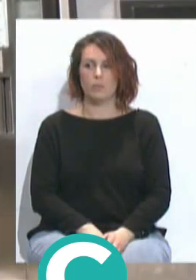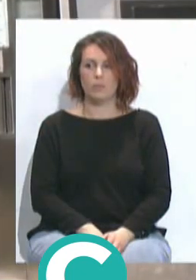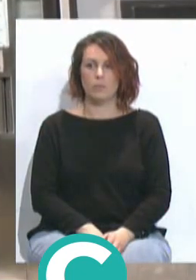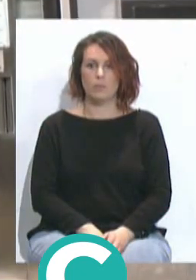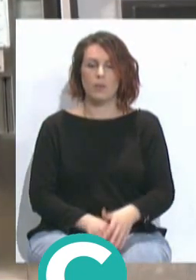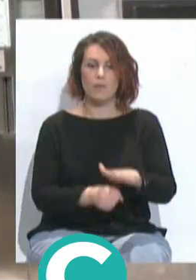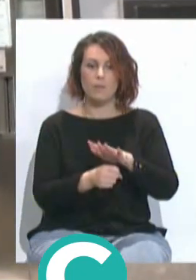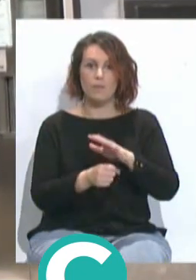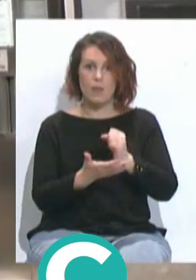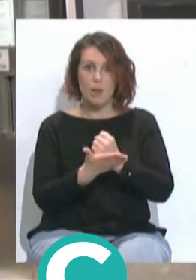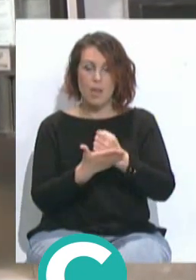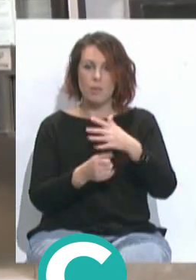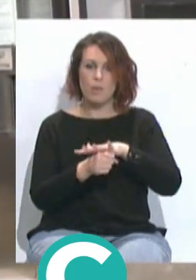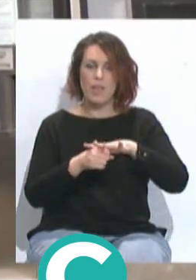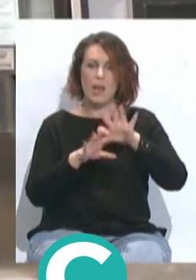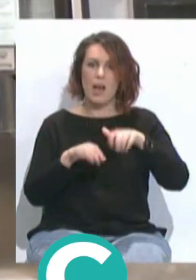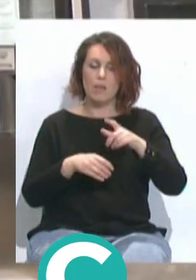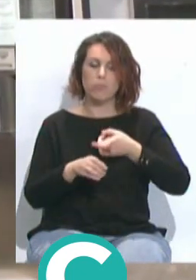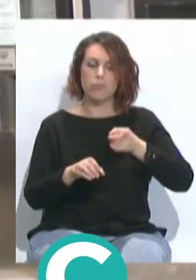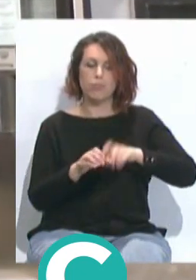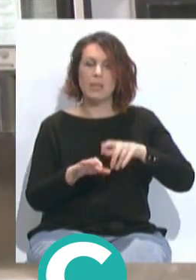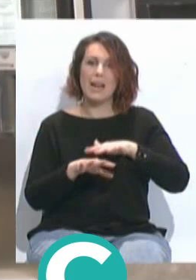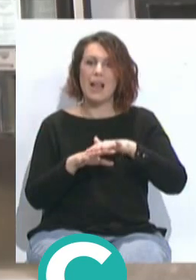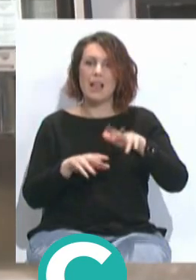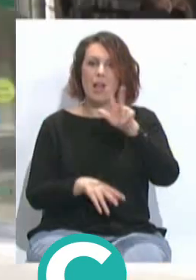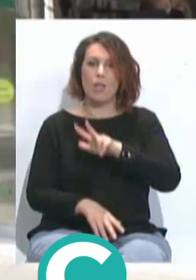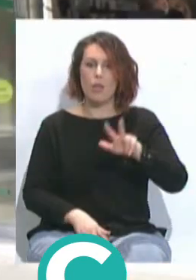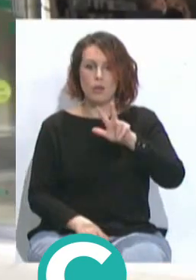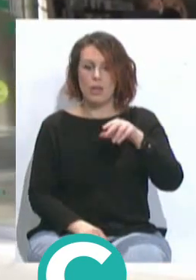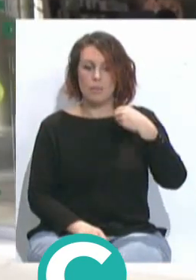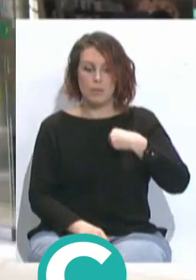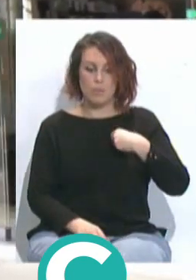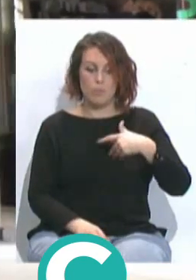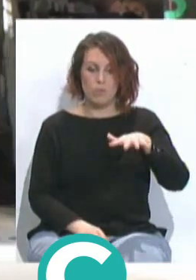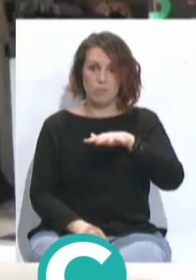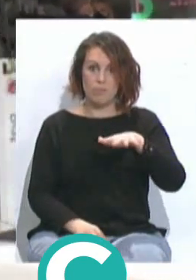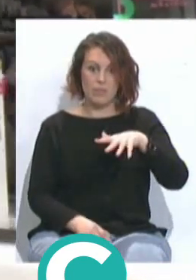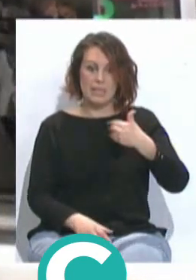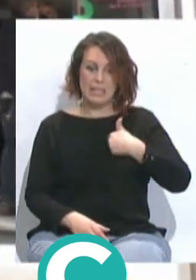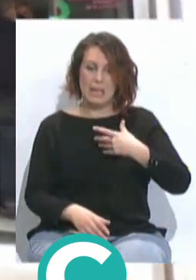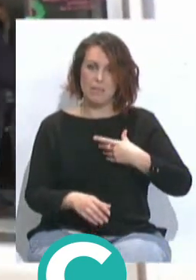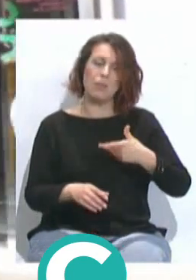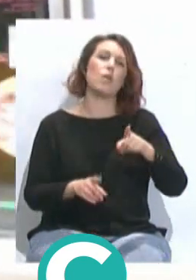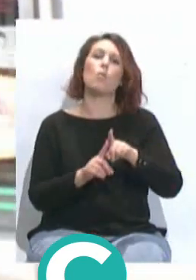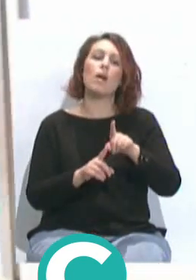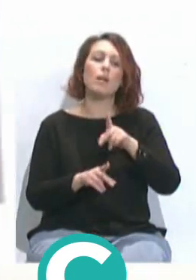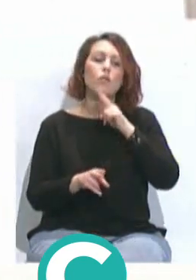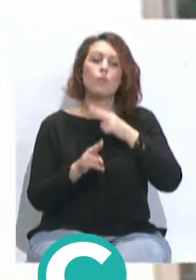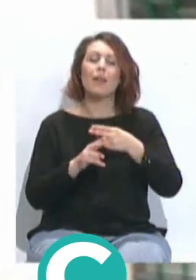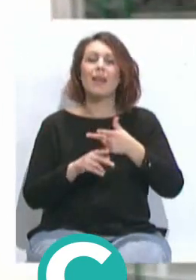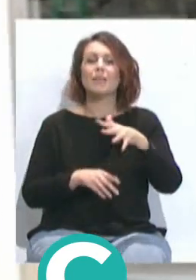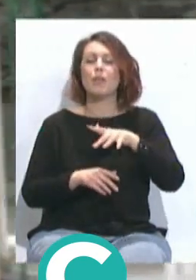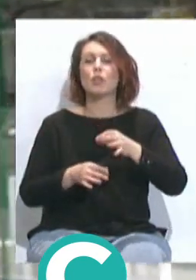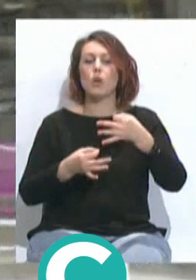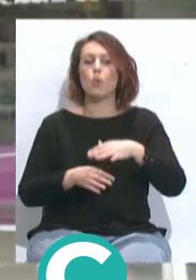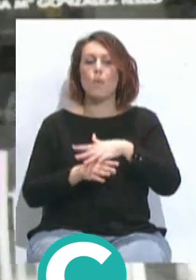Las farmacias de la provincia de Cádiz se incorporan a la red nacional que estos establecimientos conforman ya como espacios seguros para actuar